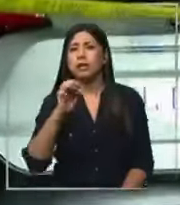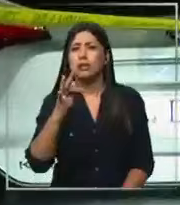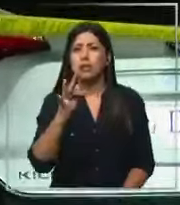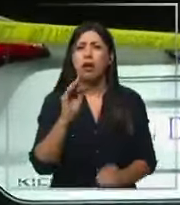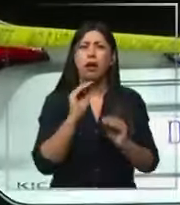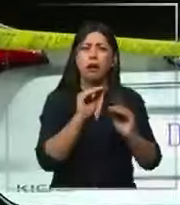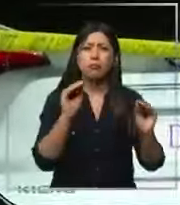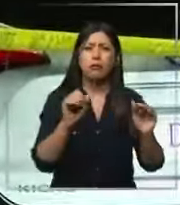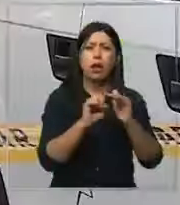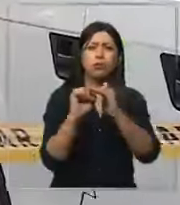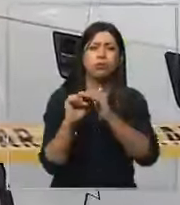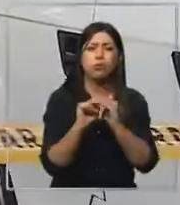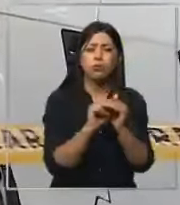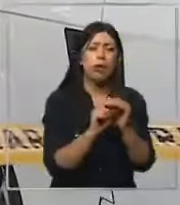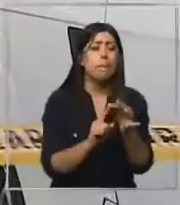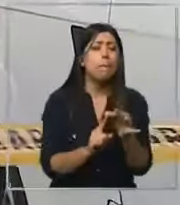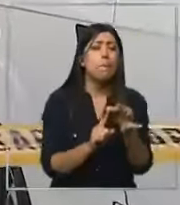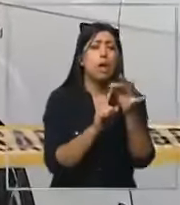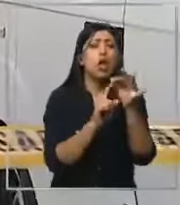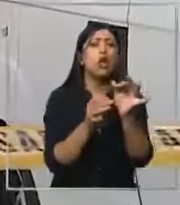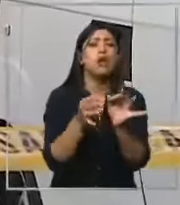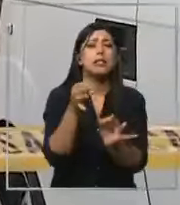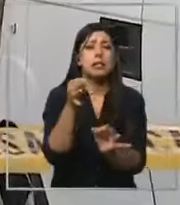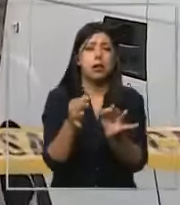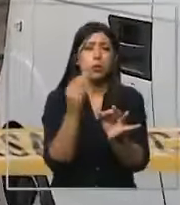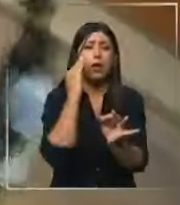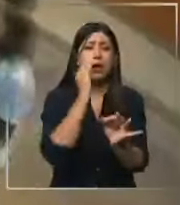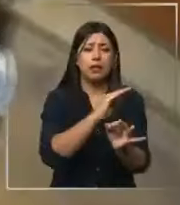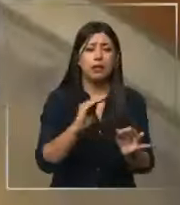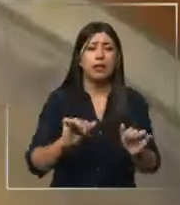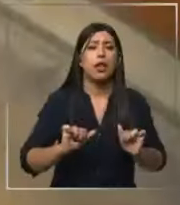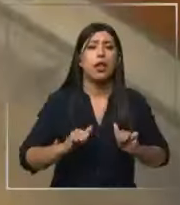llamados a las autoridades a priorizar la seguridad de la niñez y la